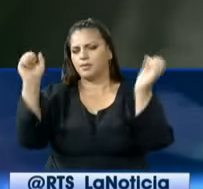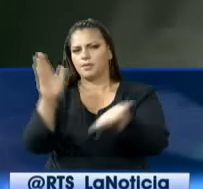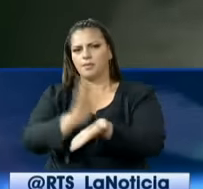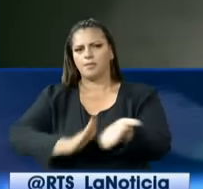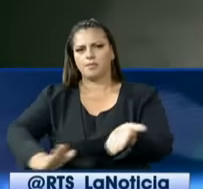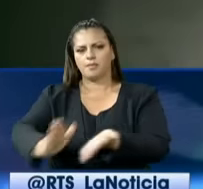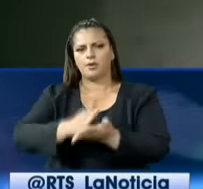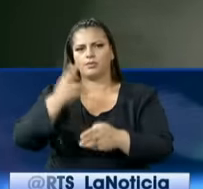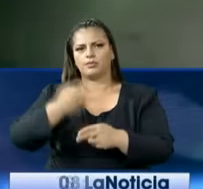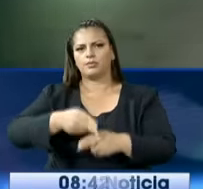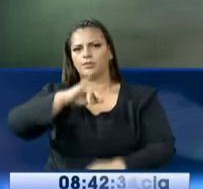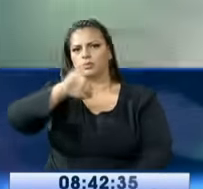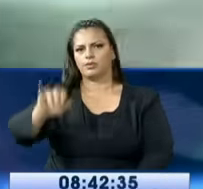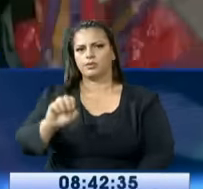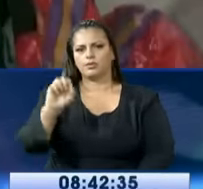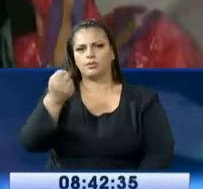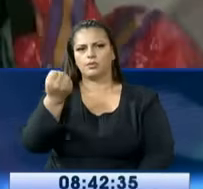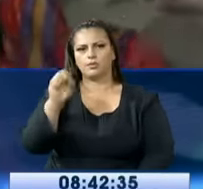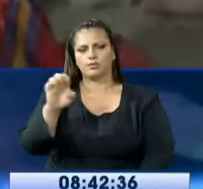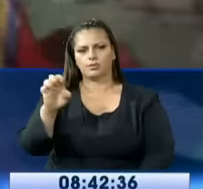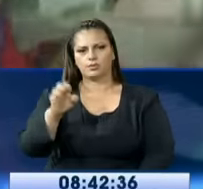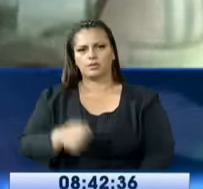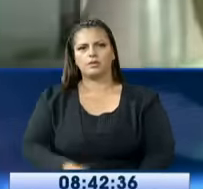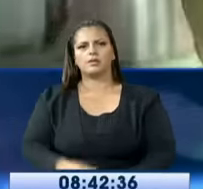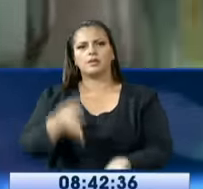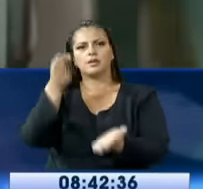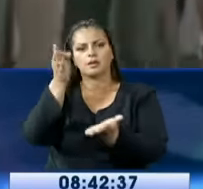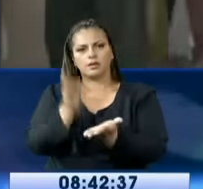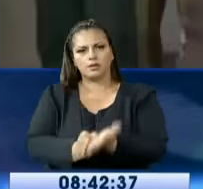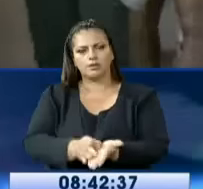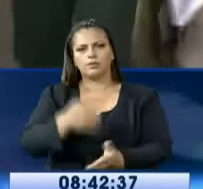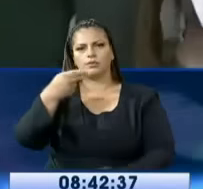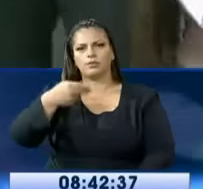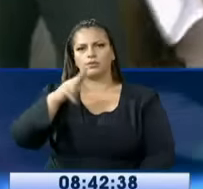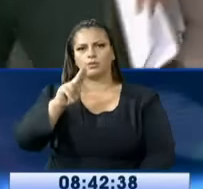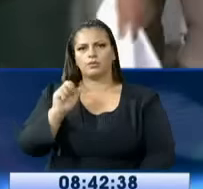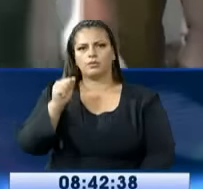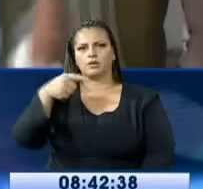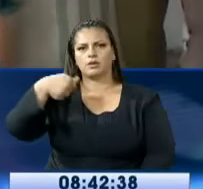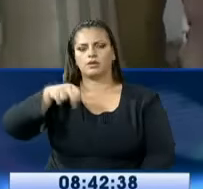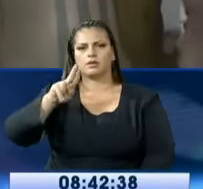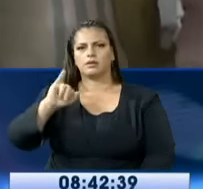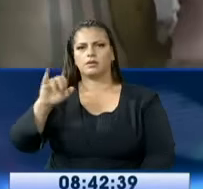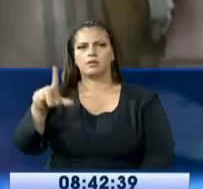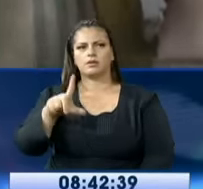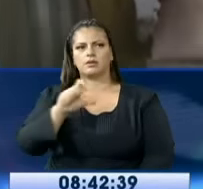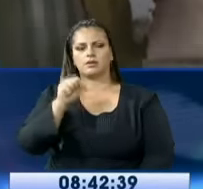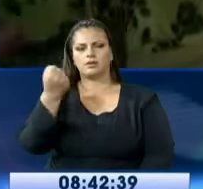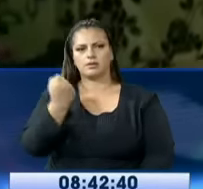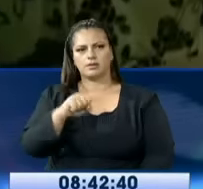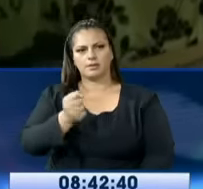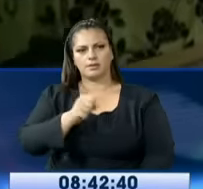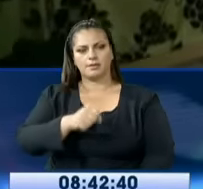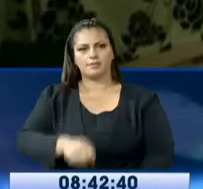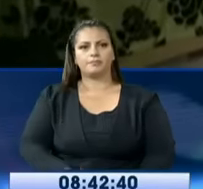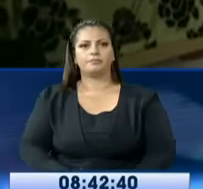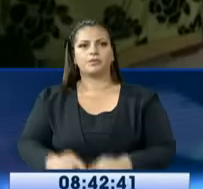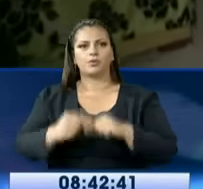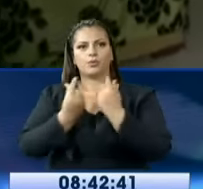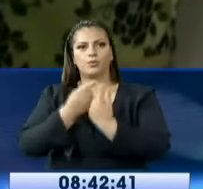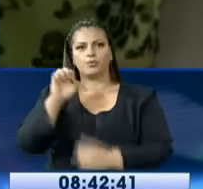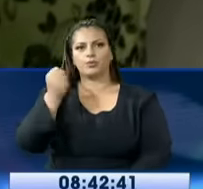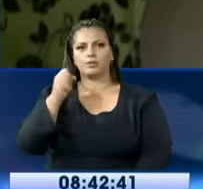José Mañón del cantón Huaquillas se efectuó un operativo donde miembros de la SENAE allanaron